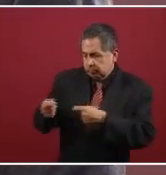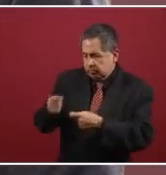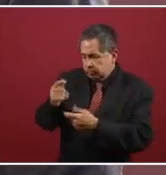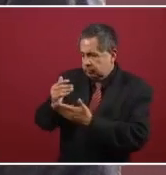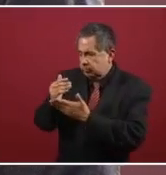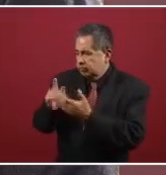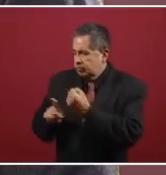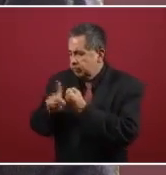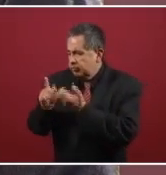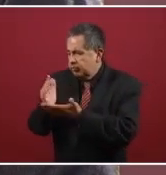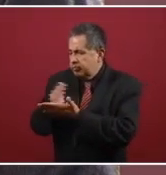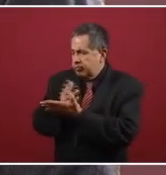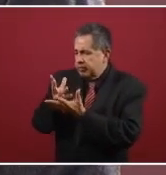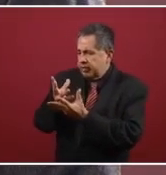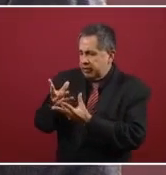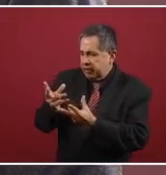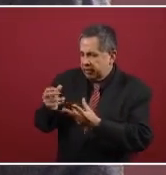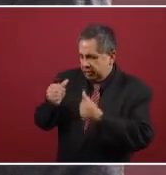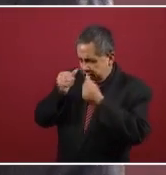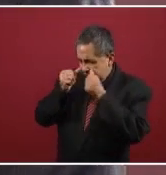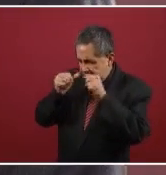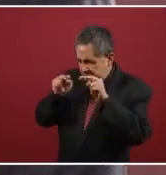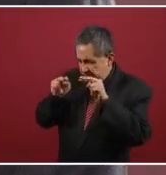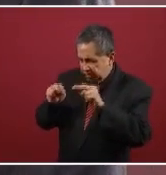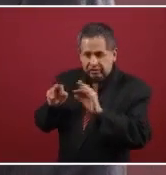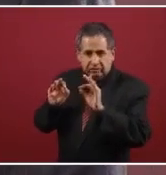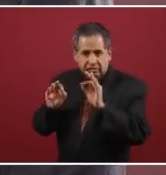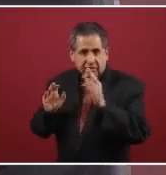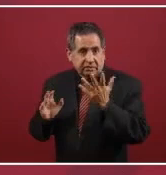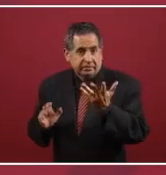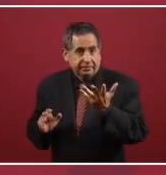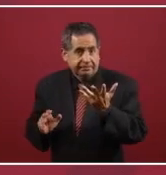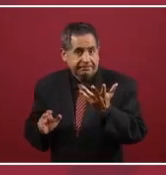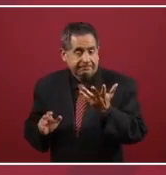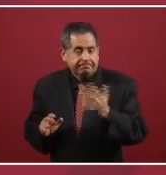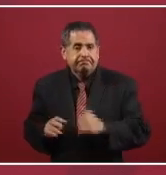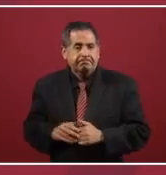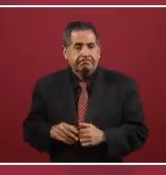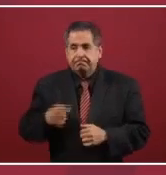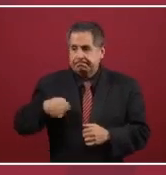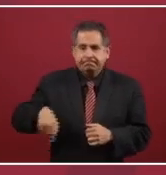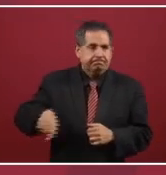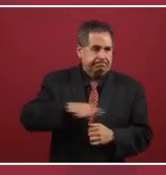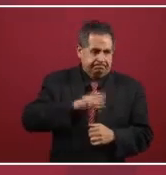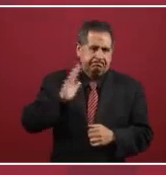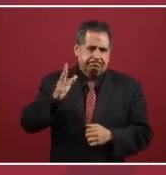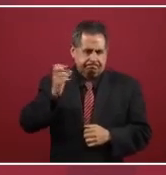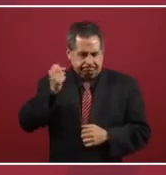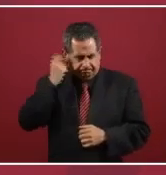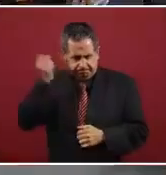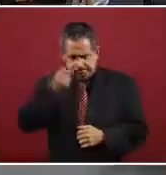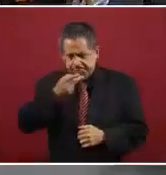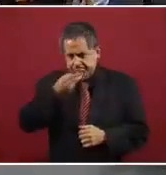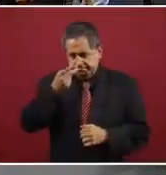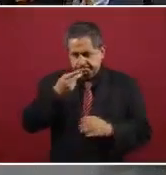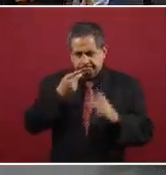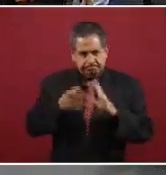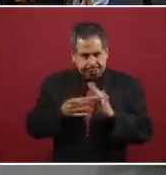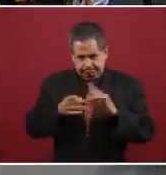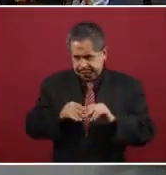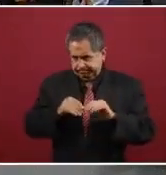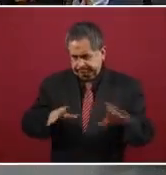atender el problema. Y aquí hemos hablado en otros tiempos